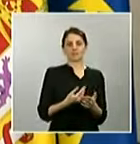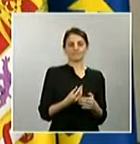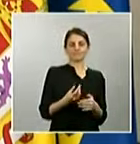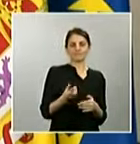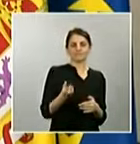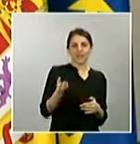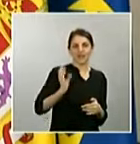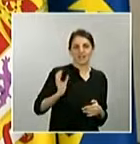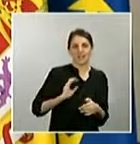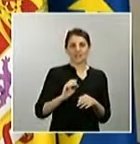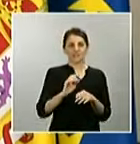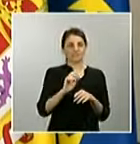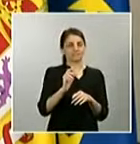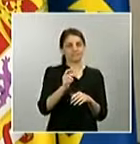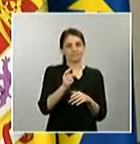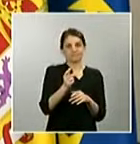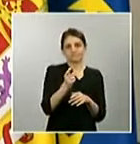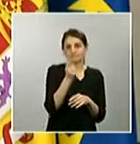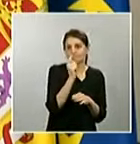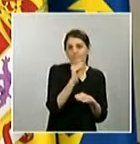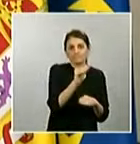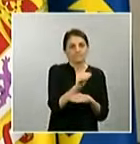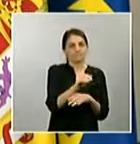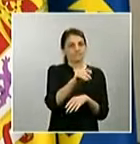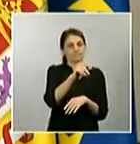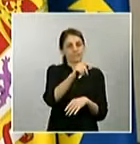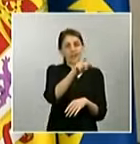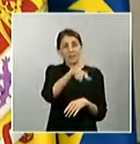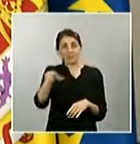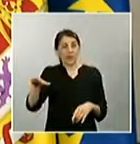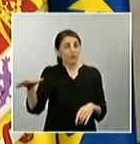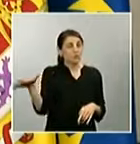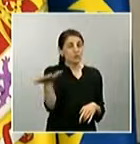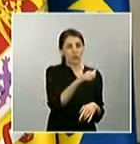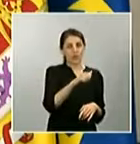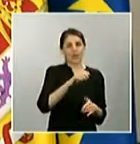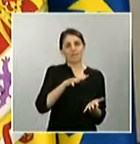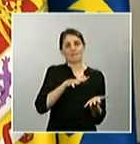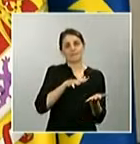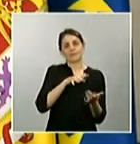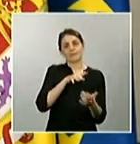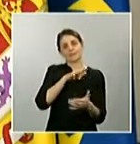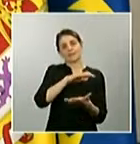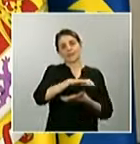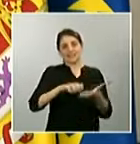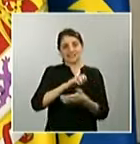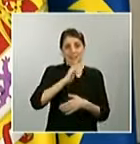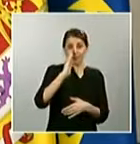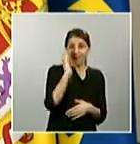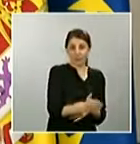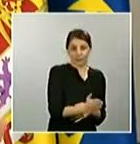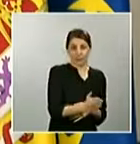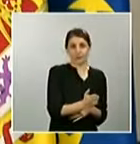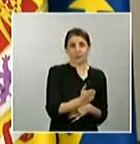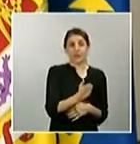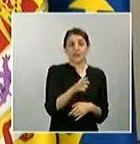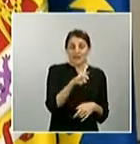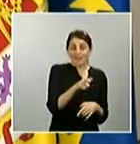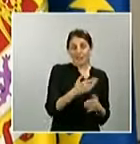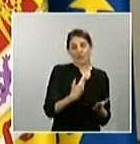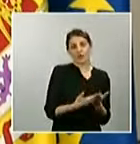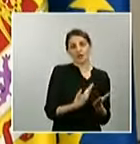viendo afectadas de una forma intensa por la por la crisis para que esta garantía de rentas más todas las medidas que van